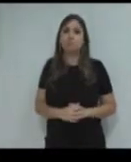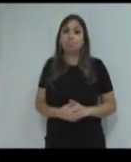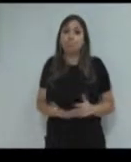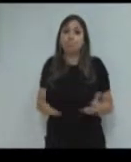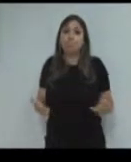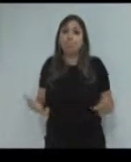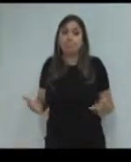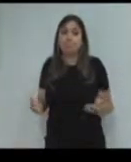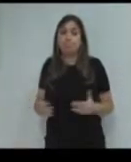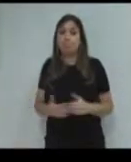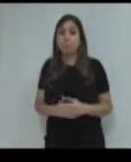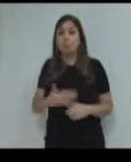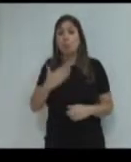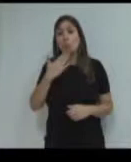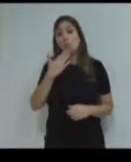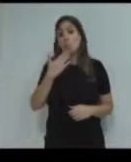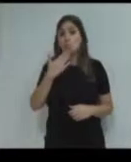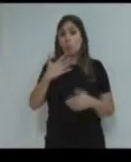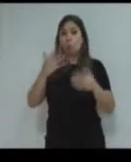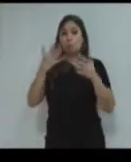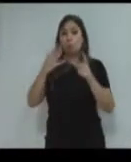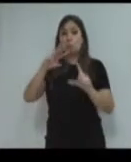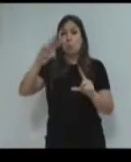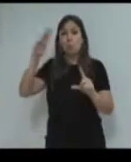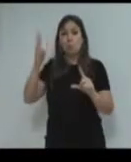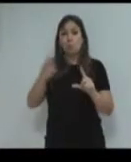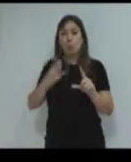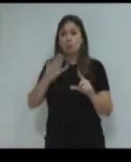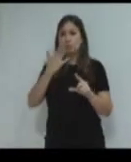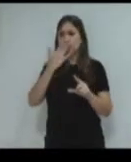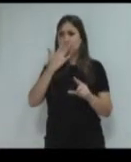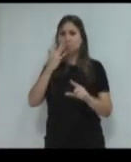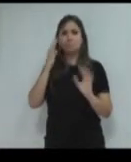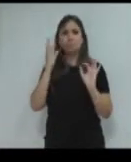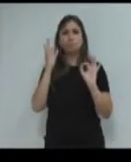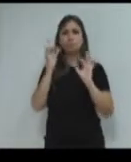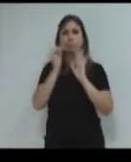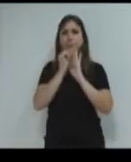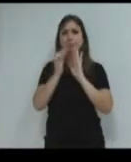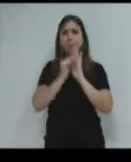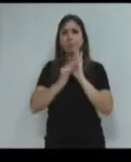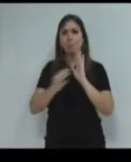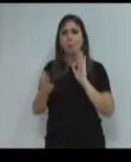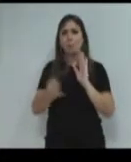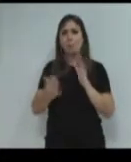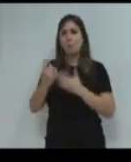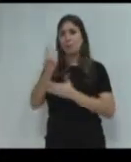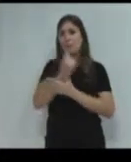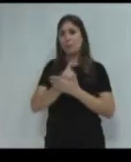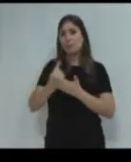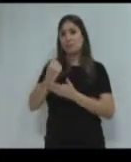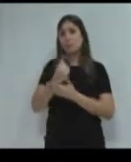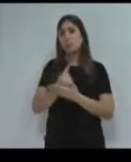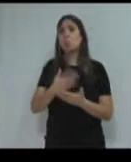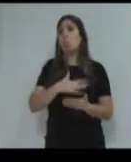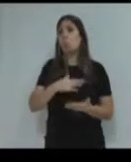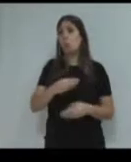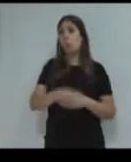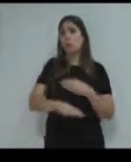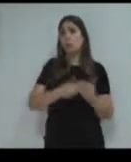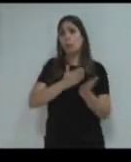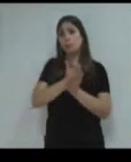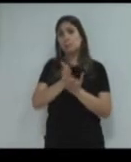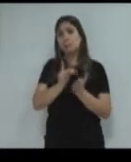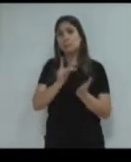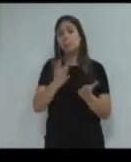Bueno, es como un documento muy rígido y tampoco en cuanto a diseño da posibilidades, pero